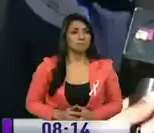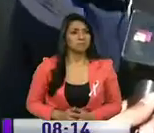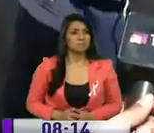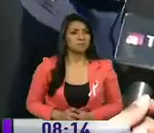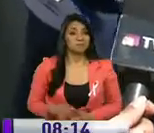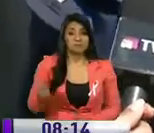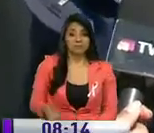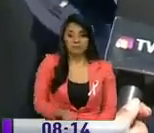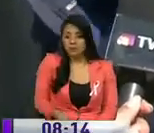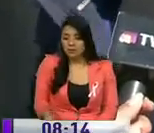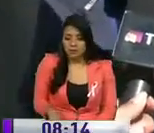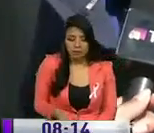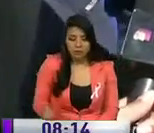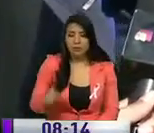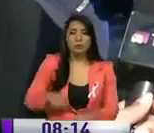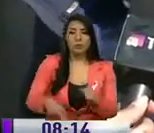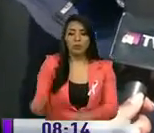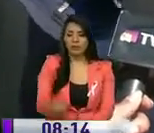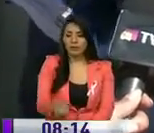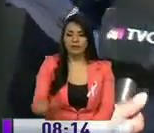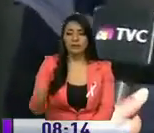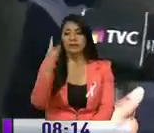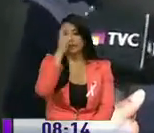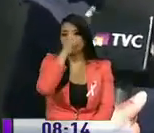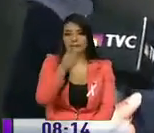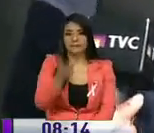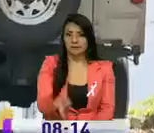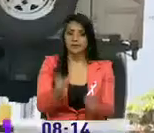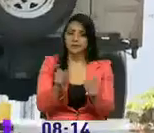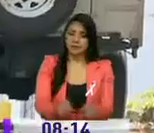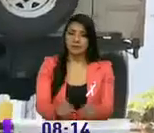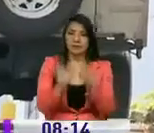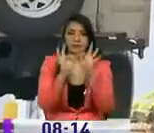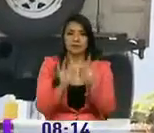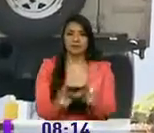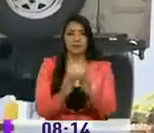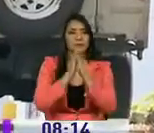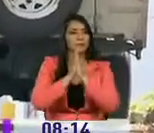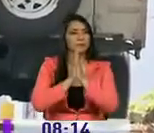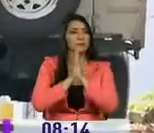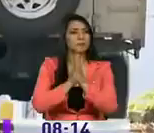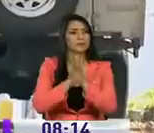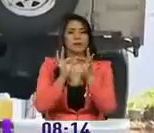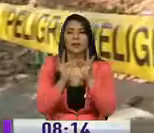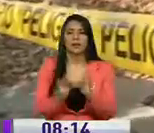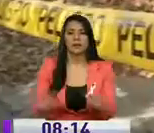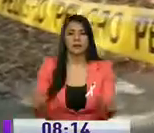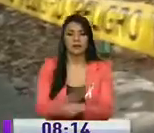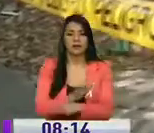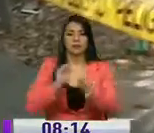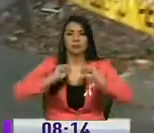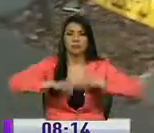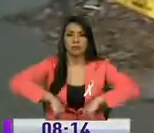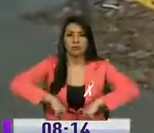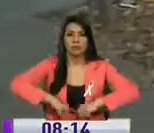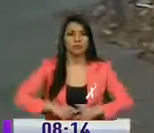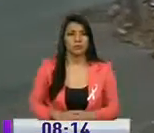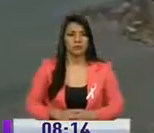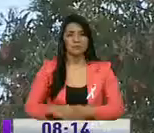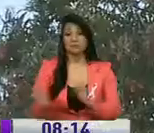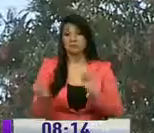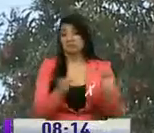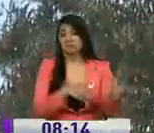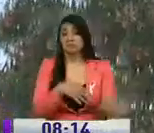con un bastón y no puede pasar por ahí y le dificulta. Deberían arreglar eso. Ellos solicitan que se repare el daño, que no se lo perciba como